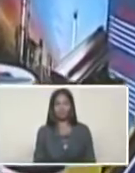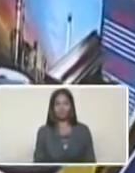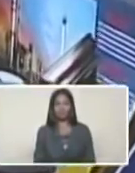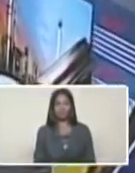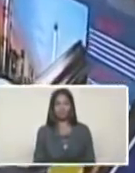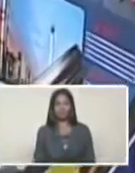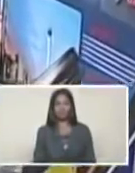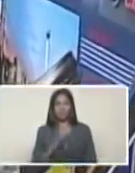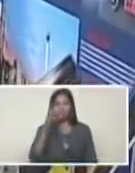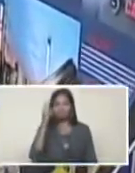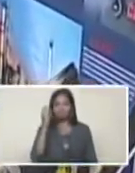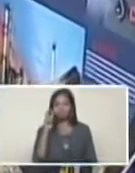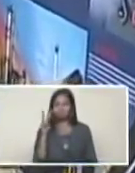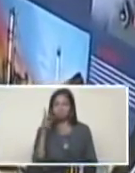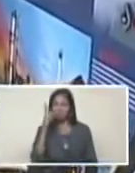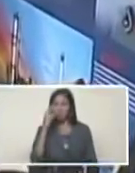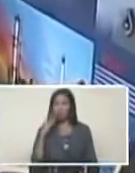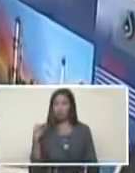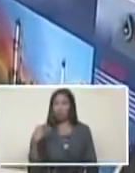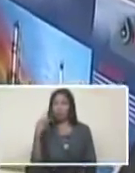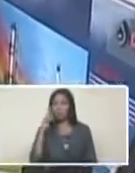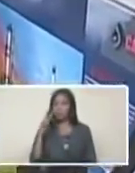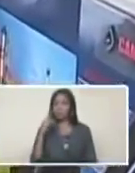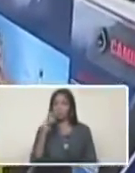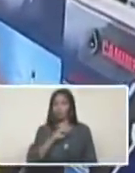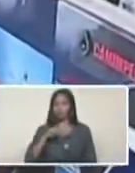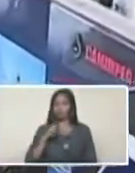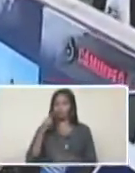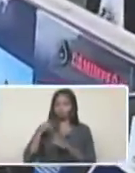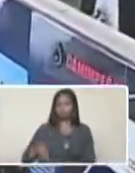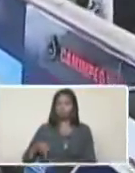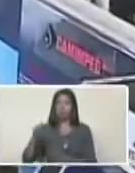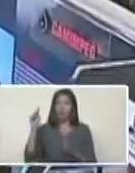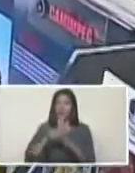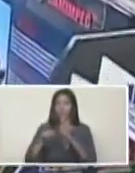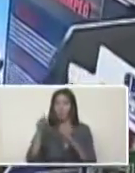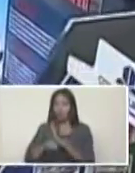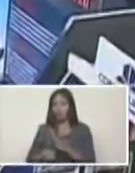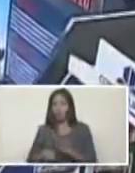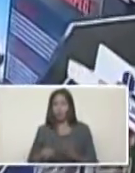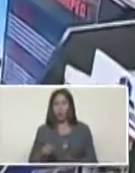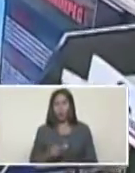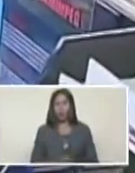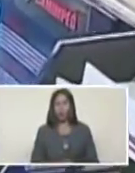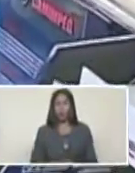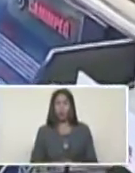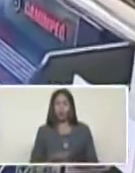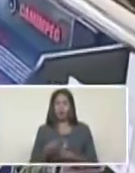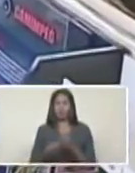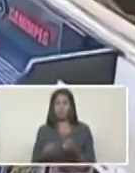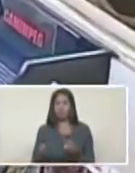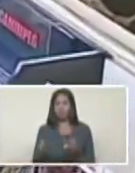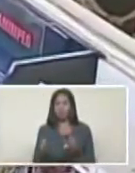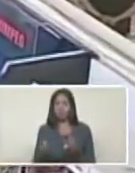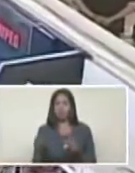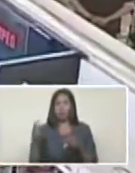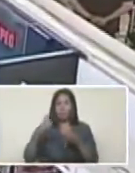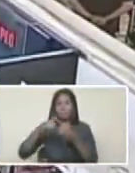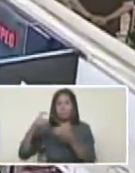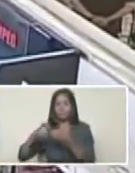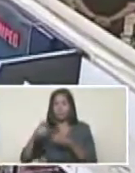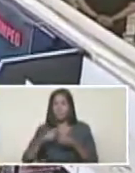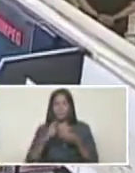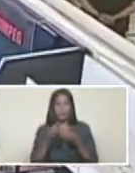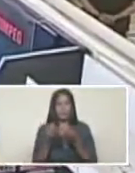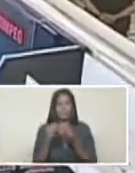Si escuchamos a estos jóvenes, vemos cómo hemos vencido el bloqueo, haciendo alianzas, haciendo triangulaciones